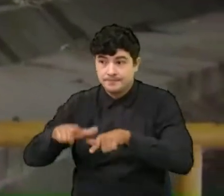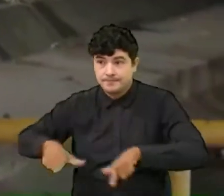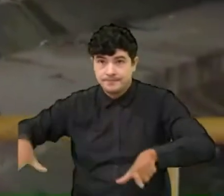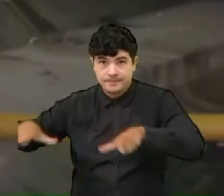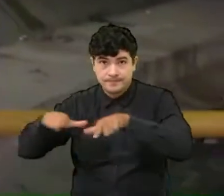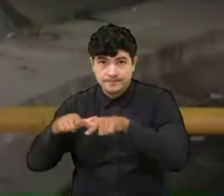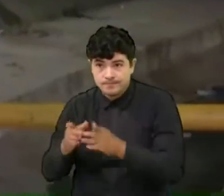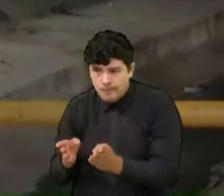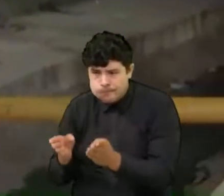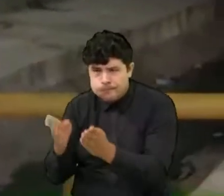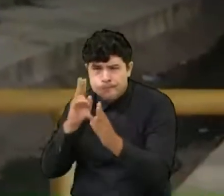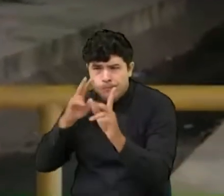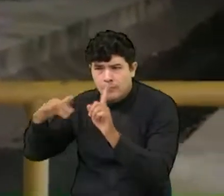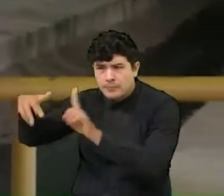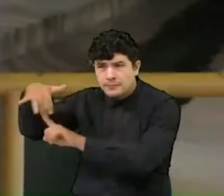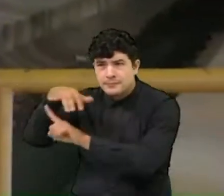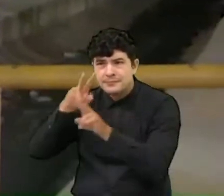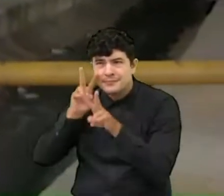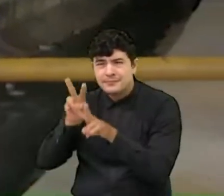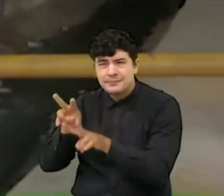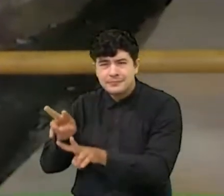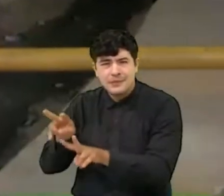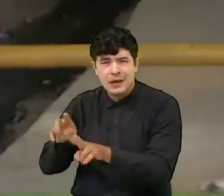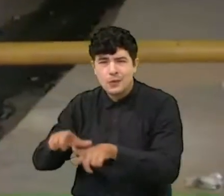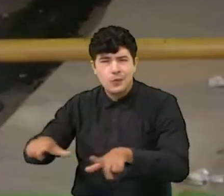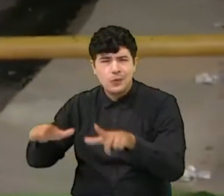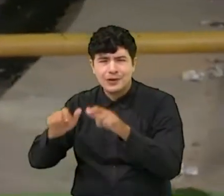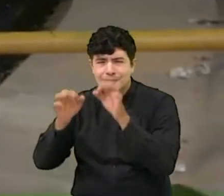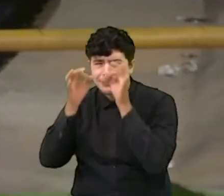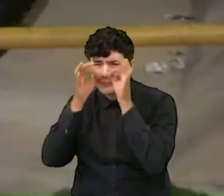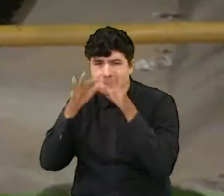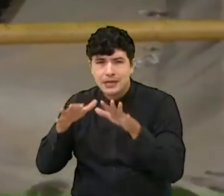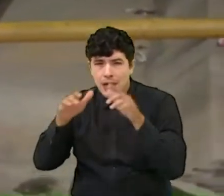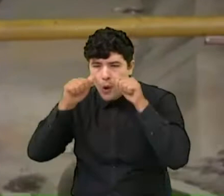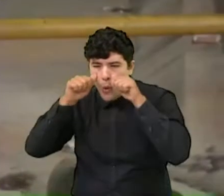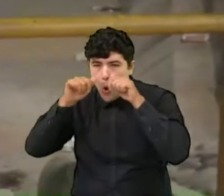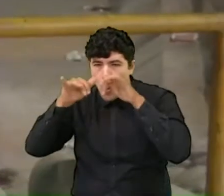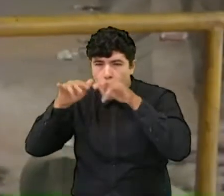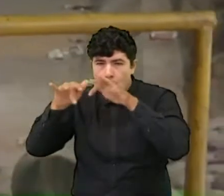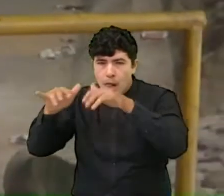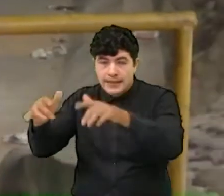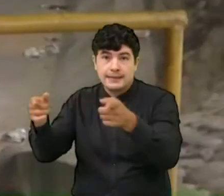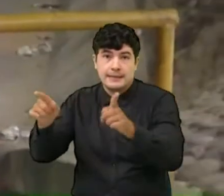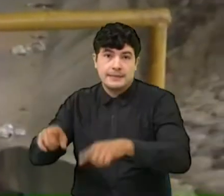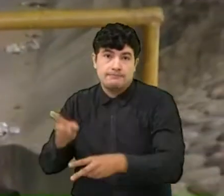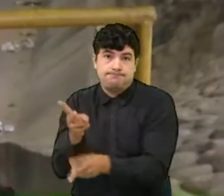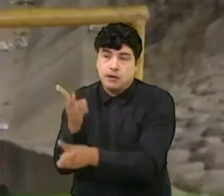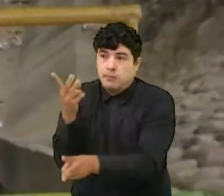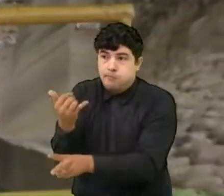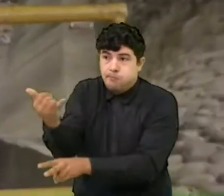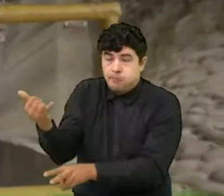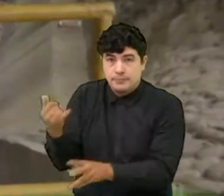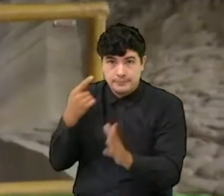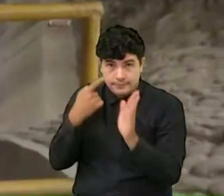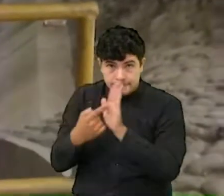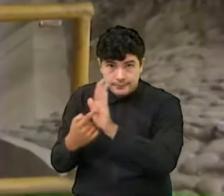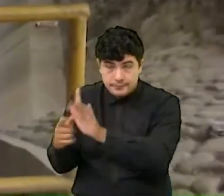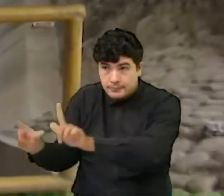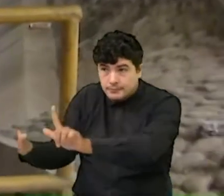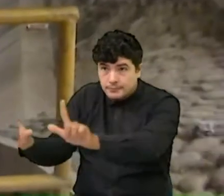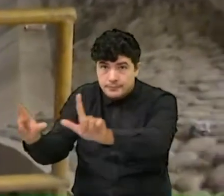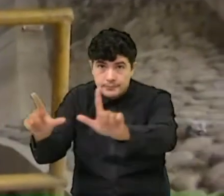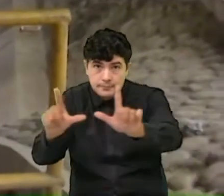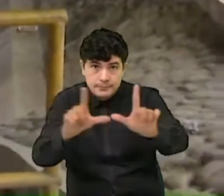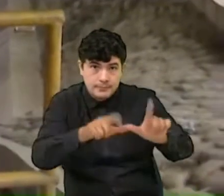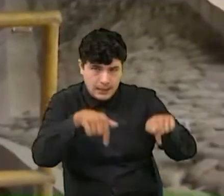panorama del canal Bogotá, un foco de contaminación y también de inseguridad. Como ustedes lo están viendo en este momento a través de las